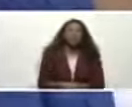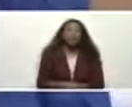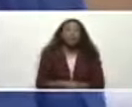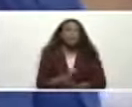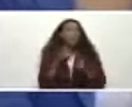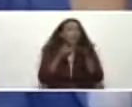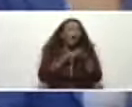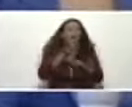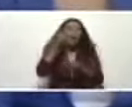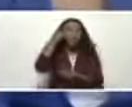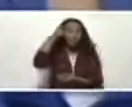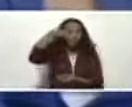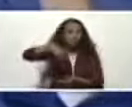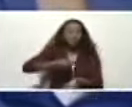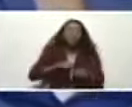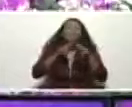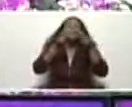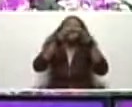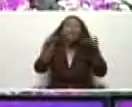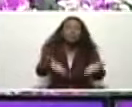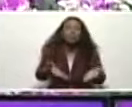Vamos a entregar el día de hoy